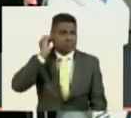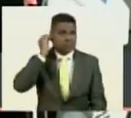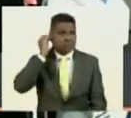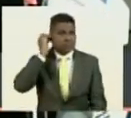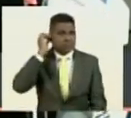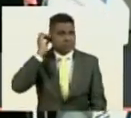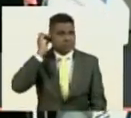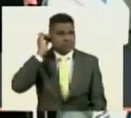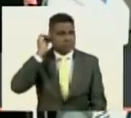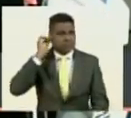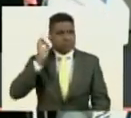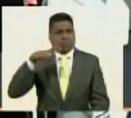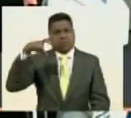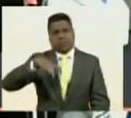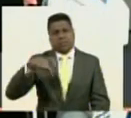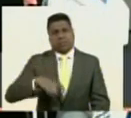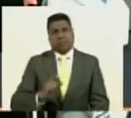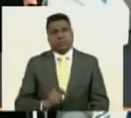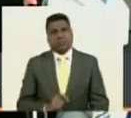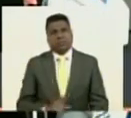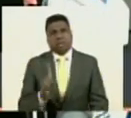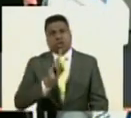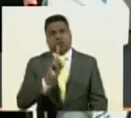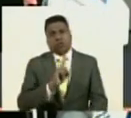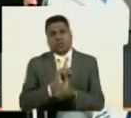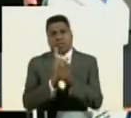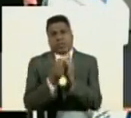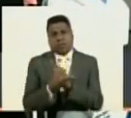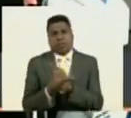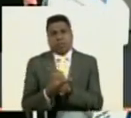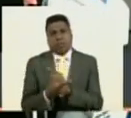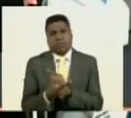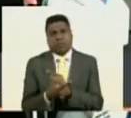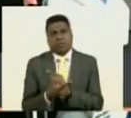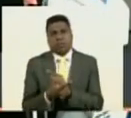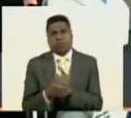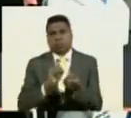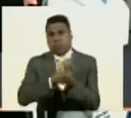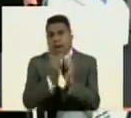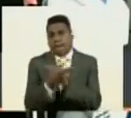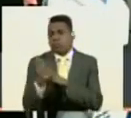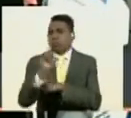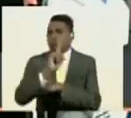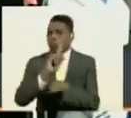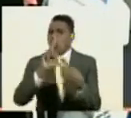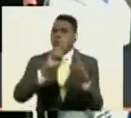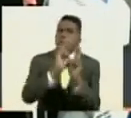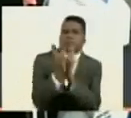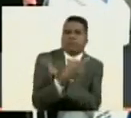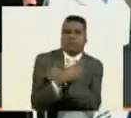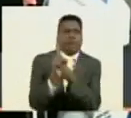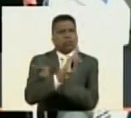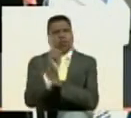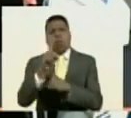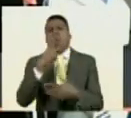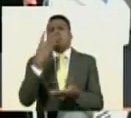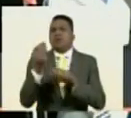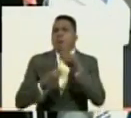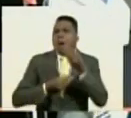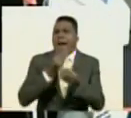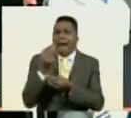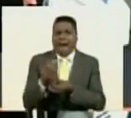que necesita no es reforma, sino pleno cumplimiento. Y en el pleno